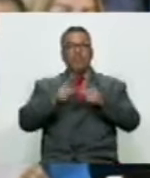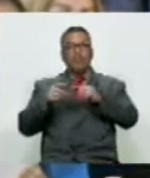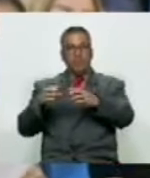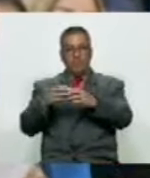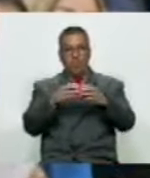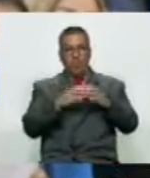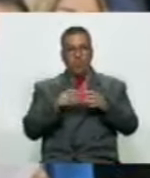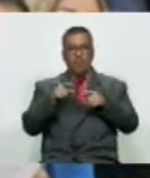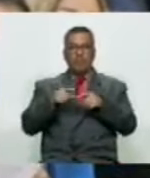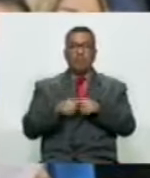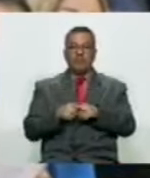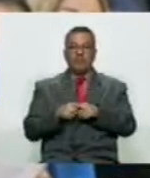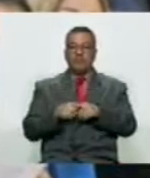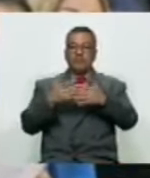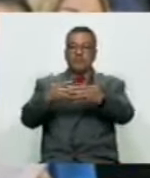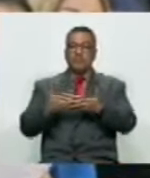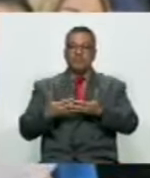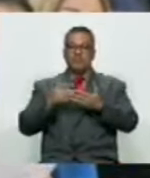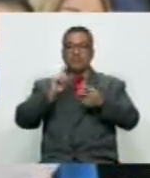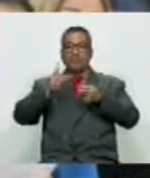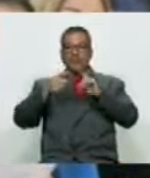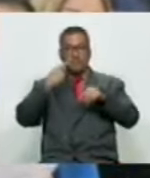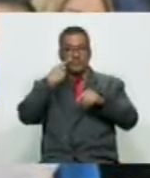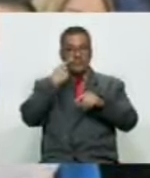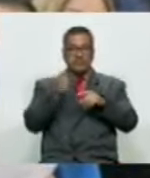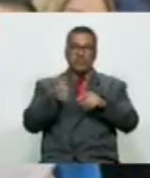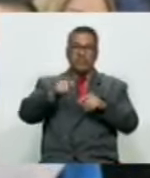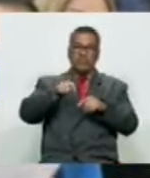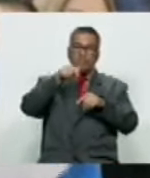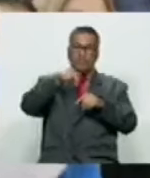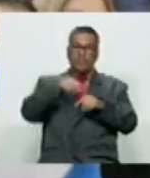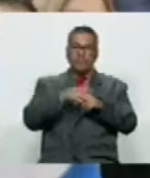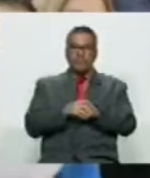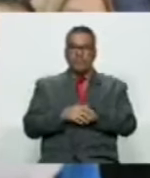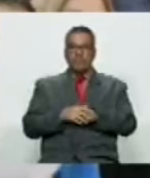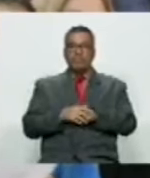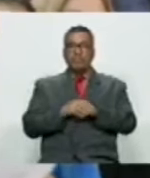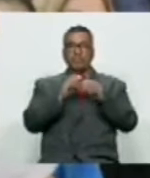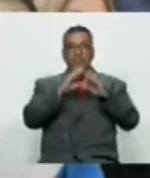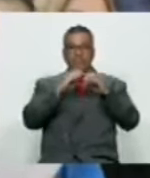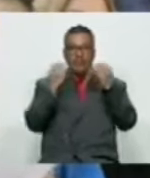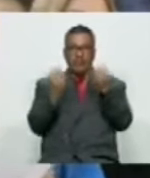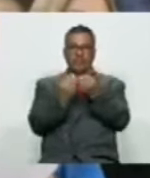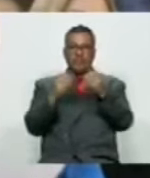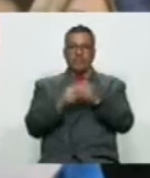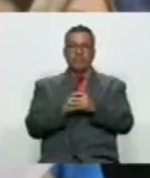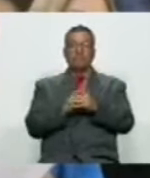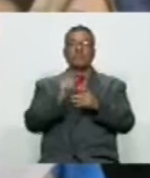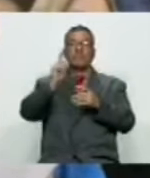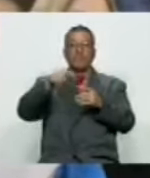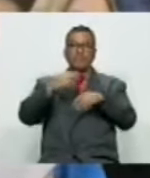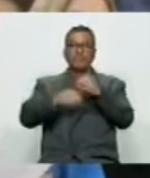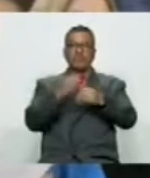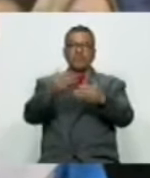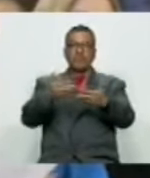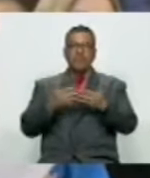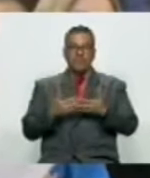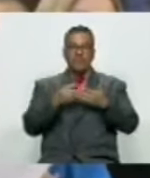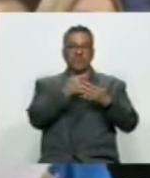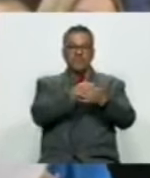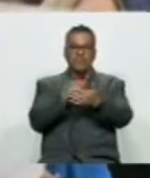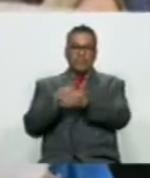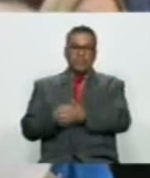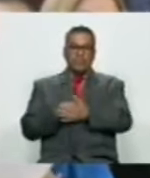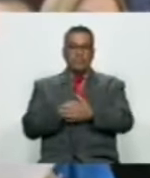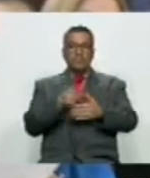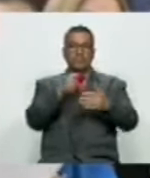que nos han traído alguna observación, agregar a partir de organizaciones, así como recibir aportes